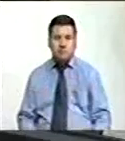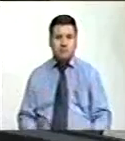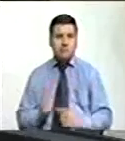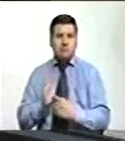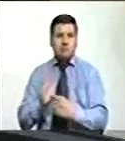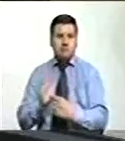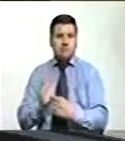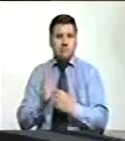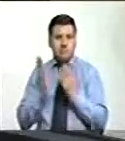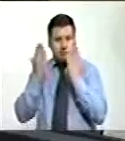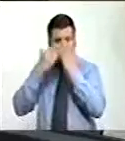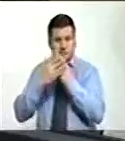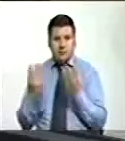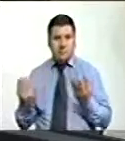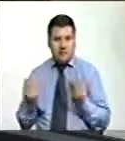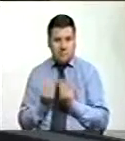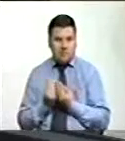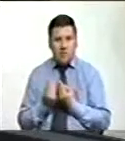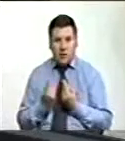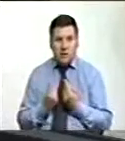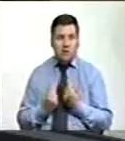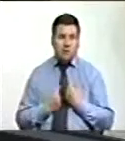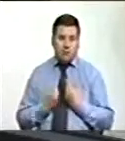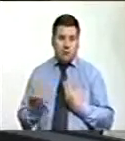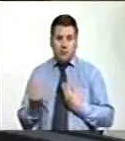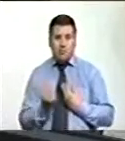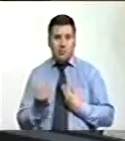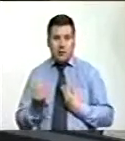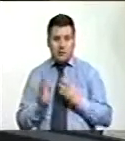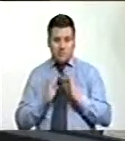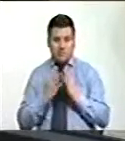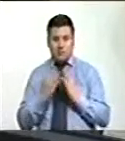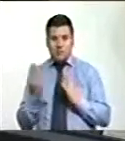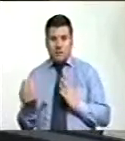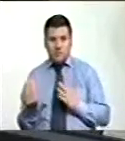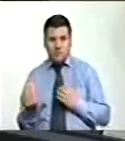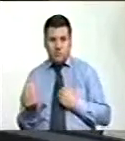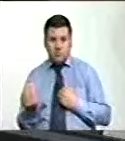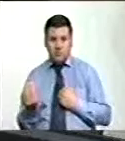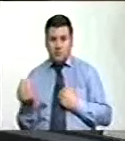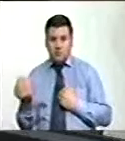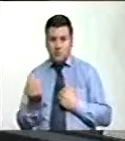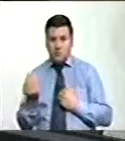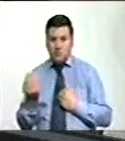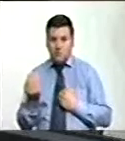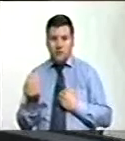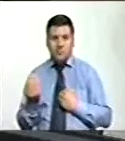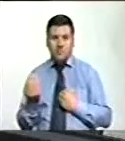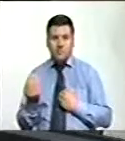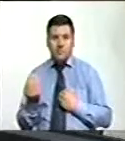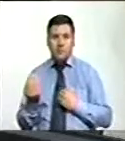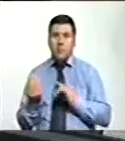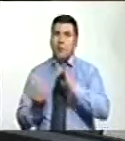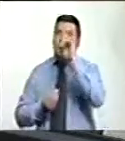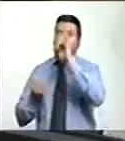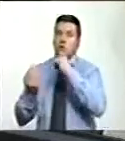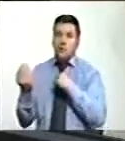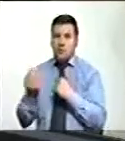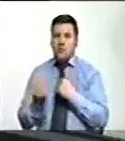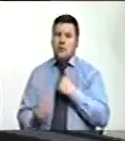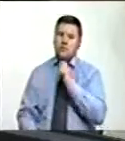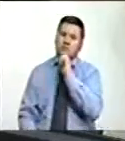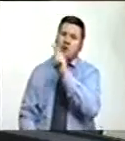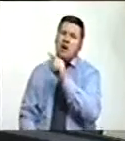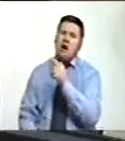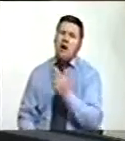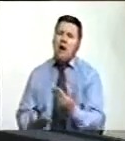reservada. Y como yo soy miembro asesor de la Comisión Asesora, como yo soy miembro de la Comisión Asesora de Relaciones Exteriores, le pregunté que si en algún momento